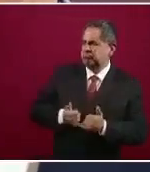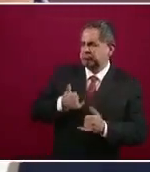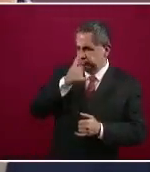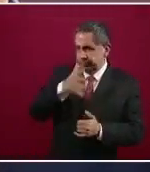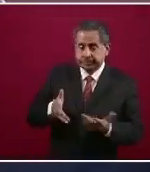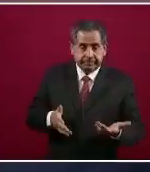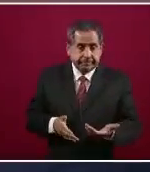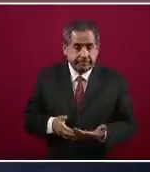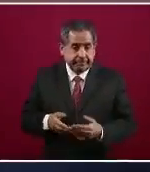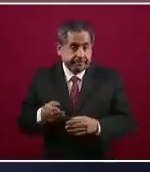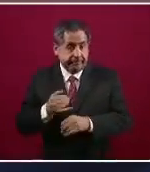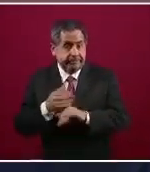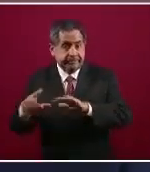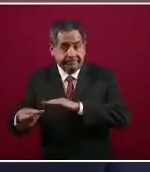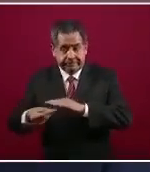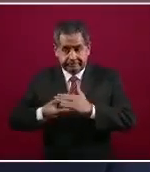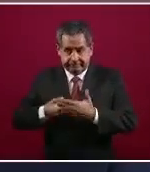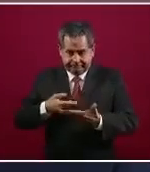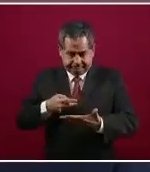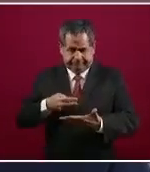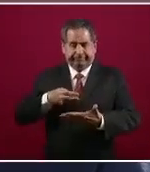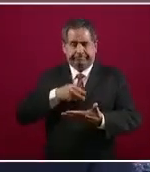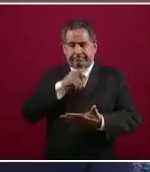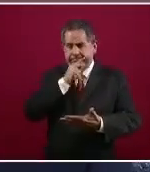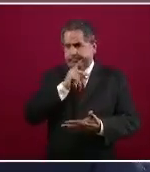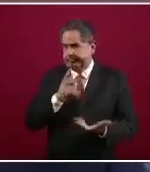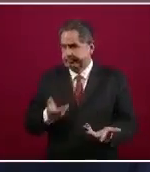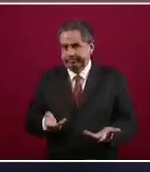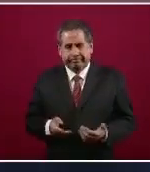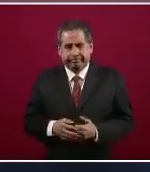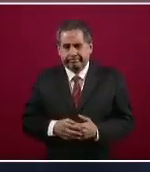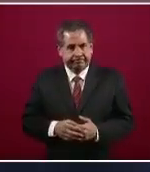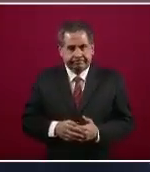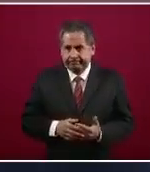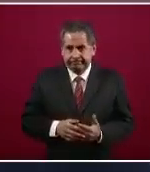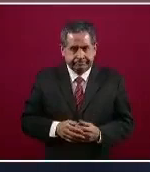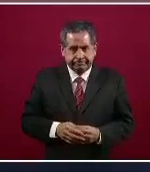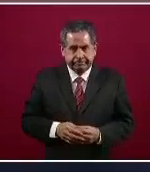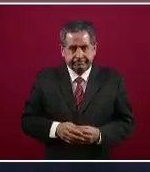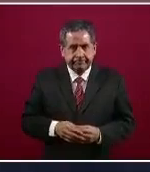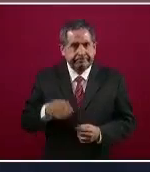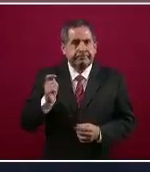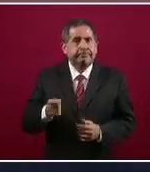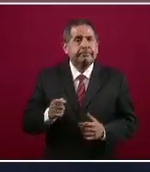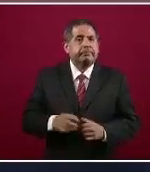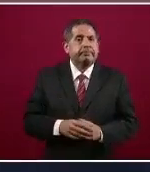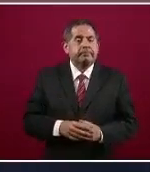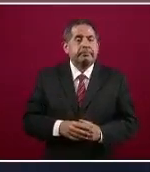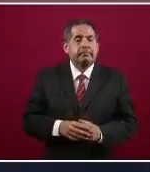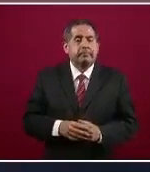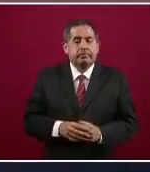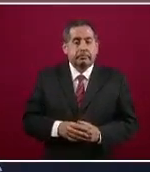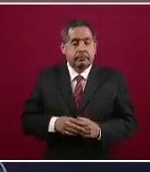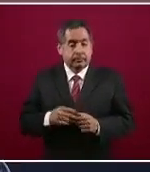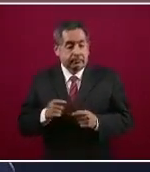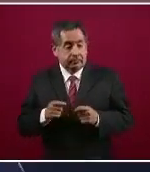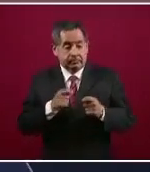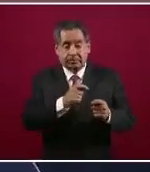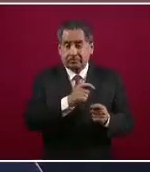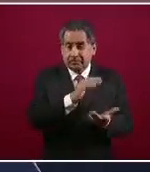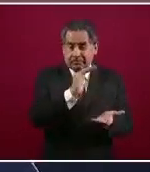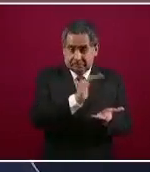y me preocupó porque donde se entregó